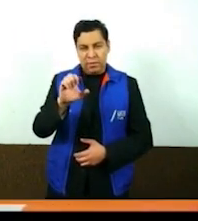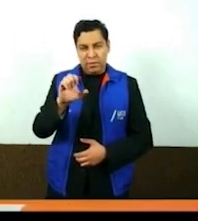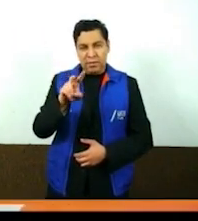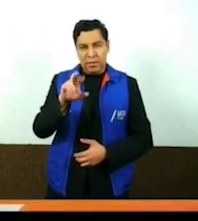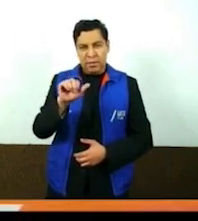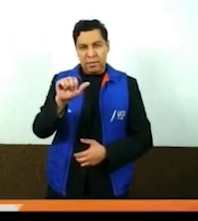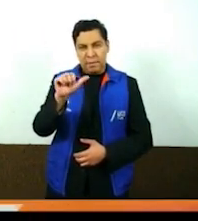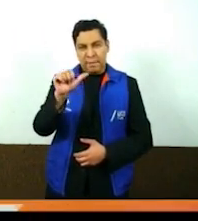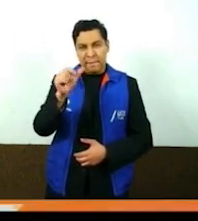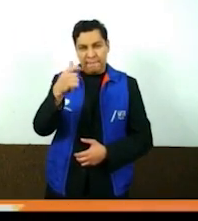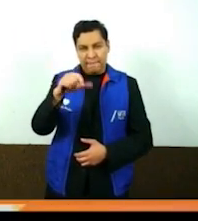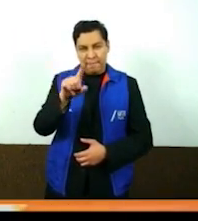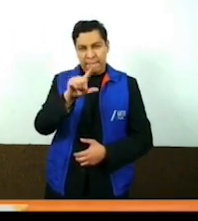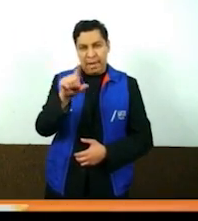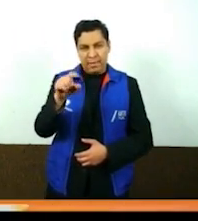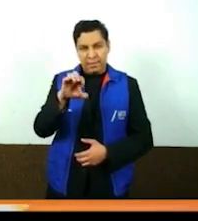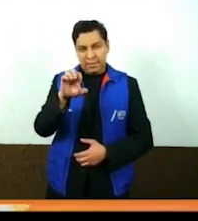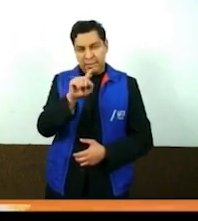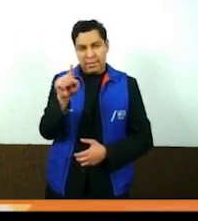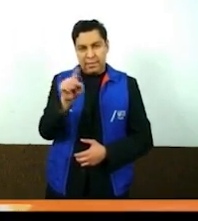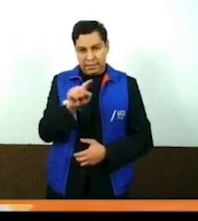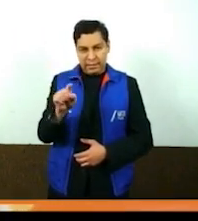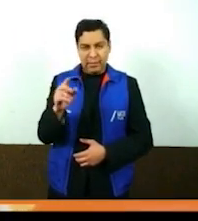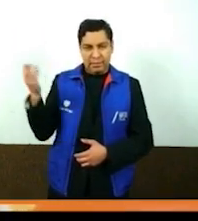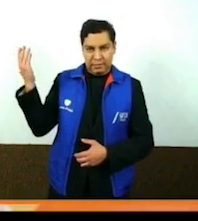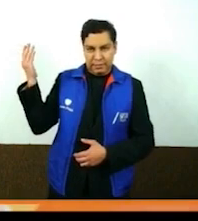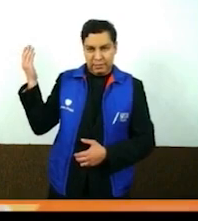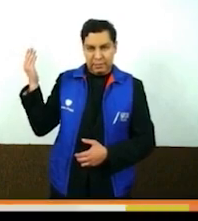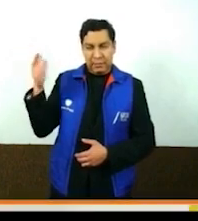José Gerardo Vázquez San Martín.